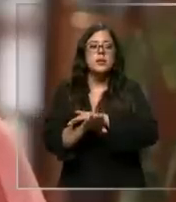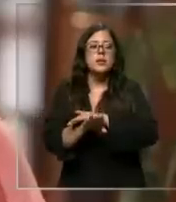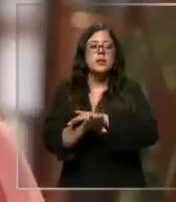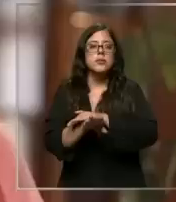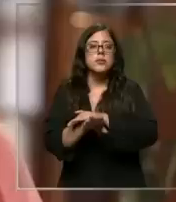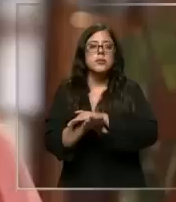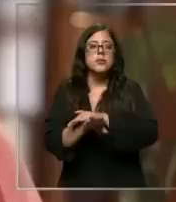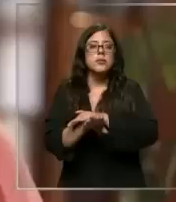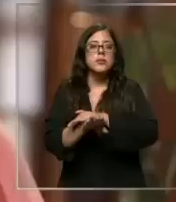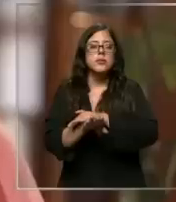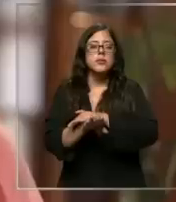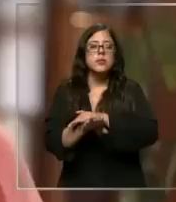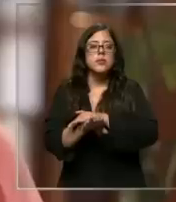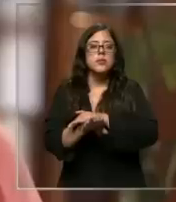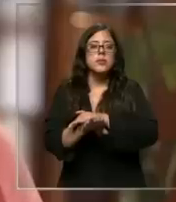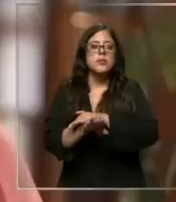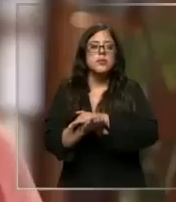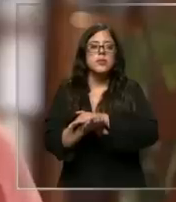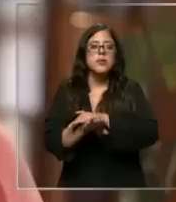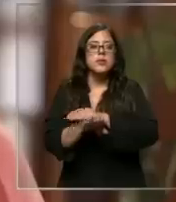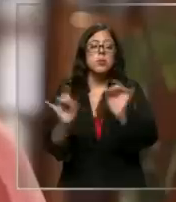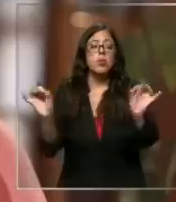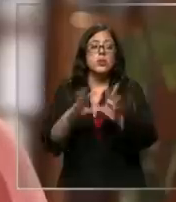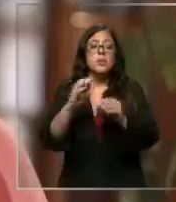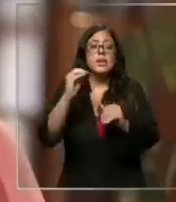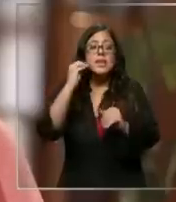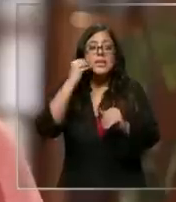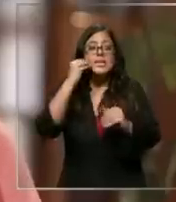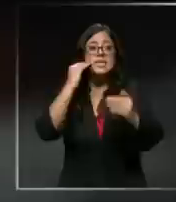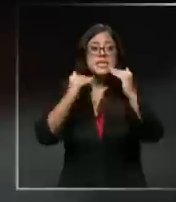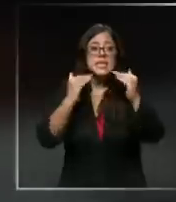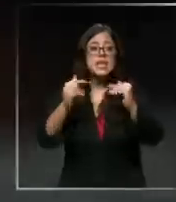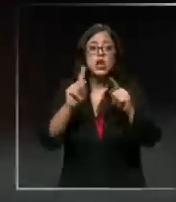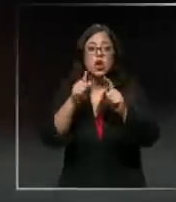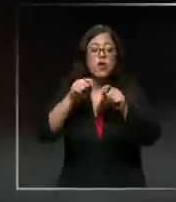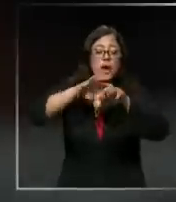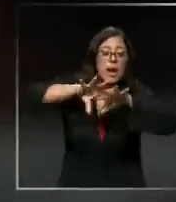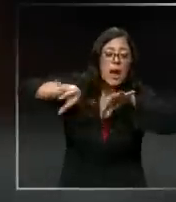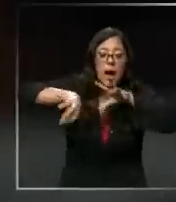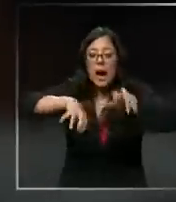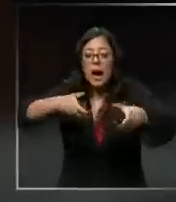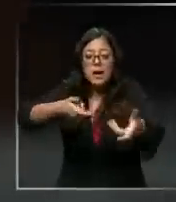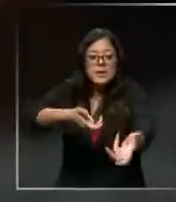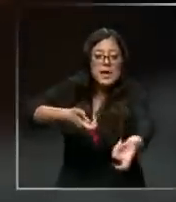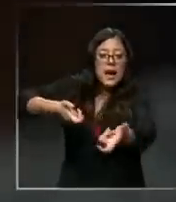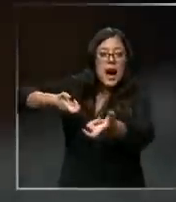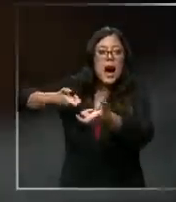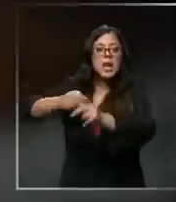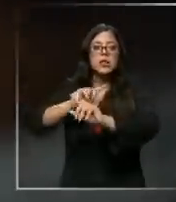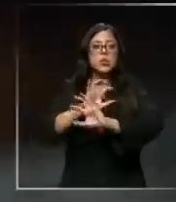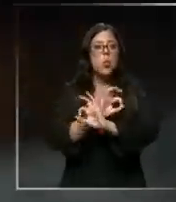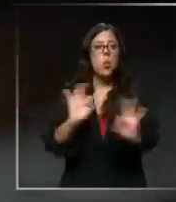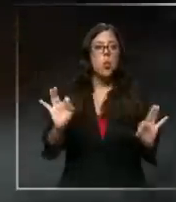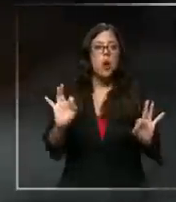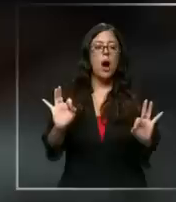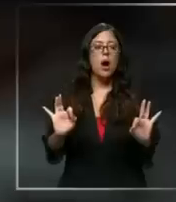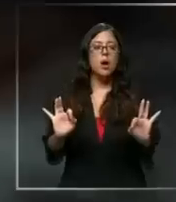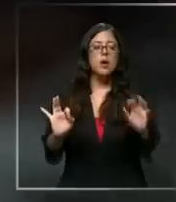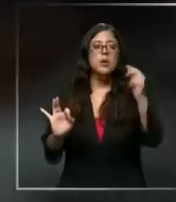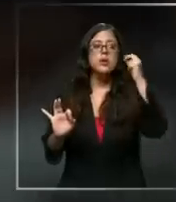que tratara de si llegaban mis nietos que no fueran a instrucial para sacarla alguna cosa nunca